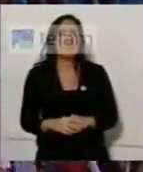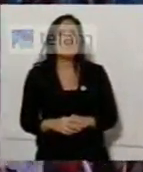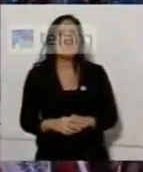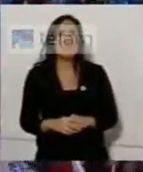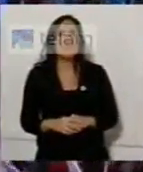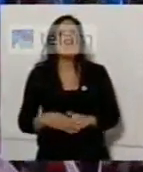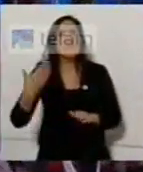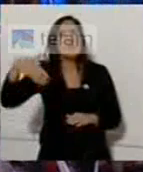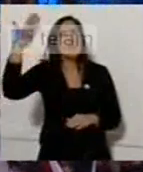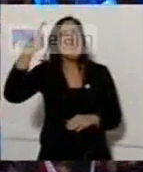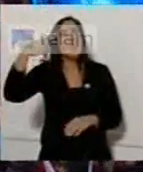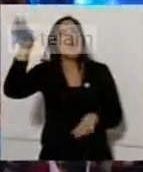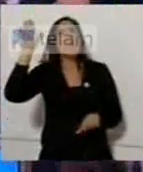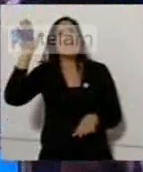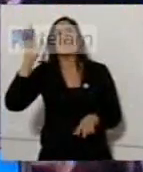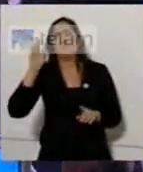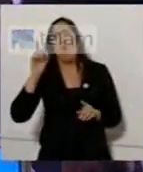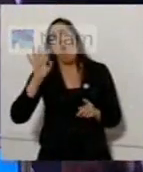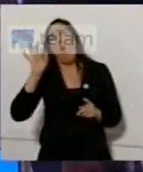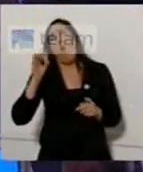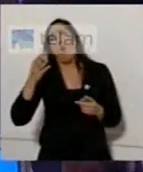Hubo una vez, o varias tal vez,